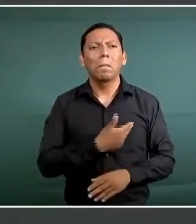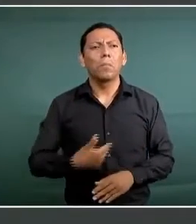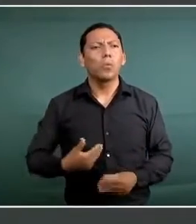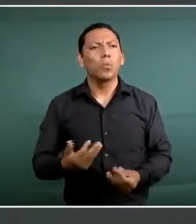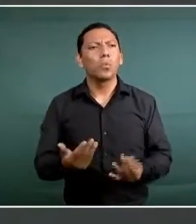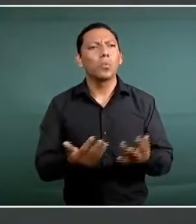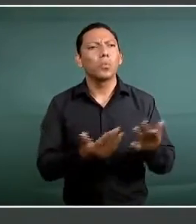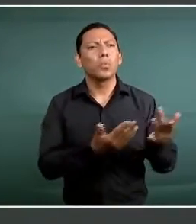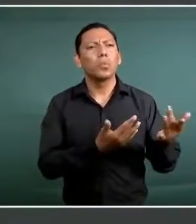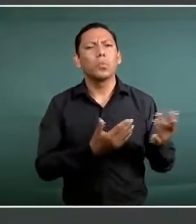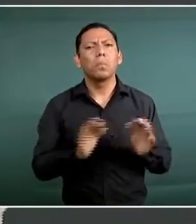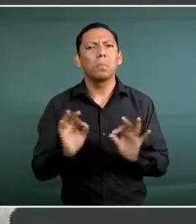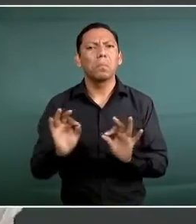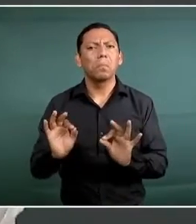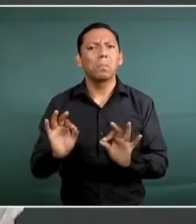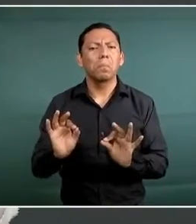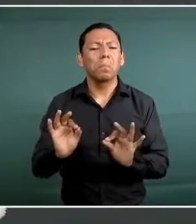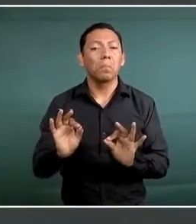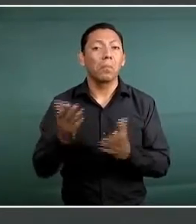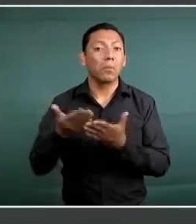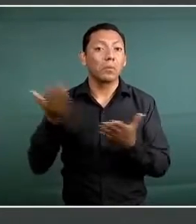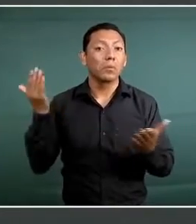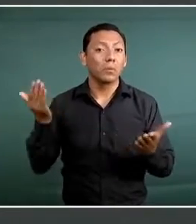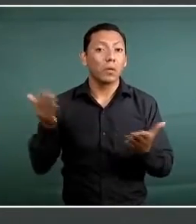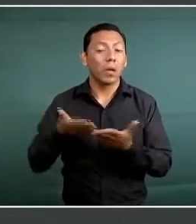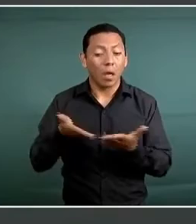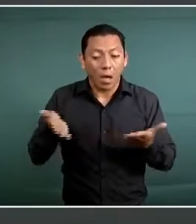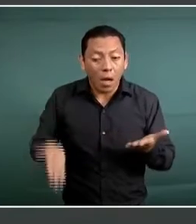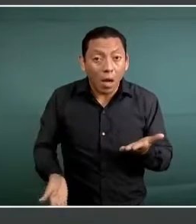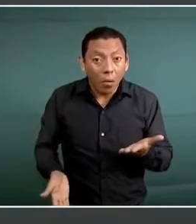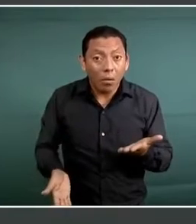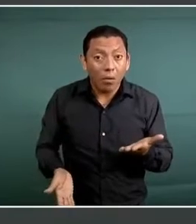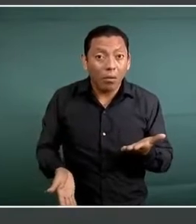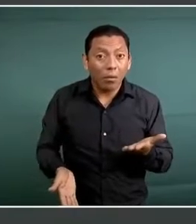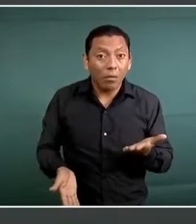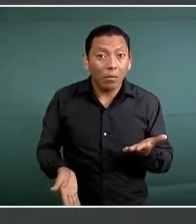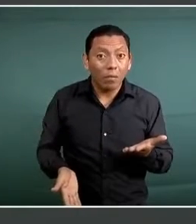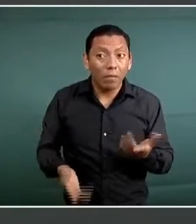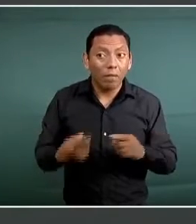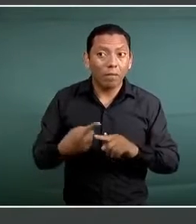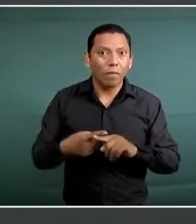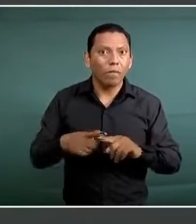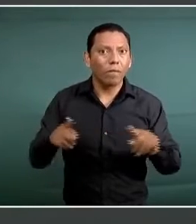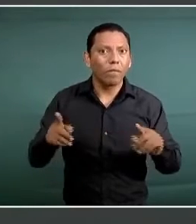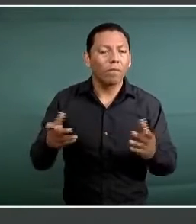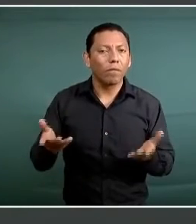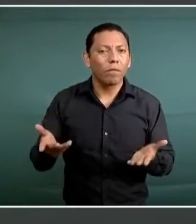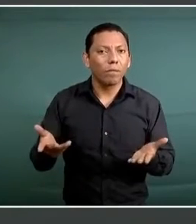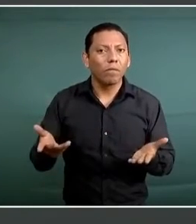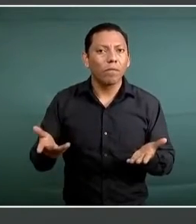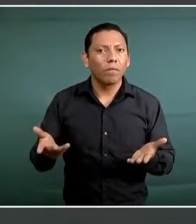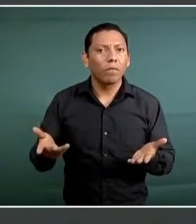lo cual ahora es un timbre de orgullo